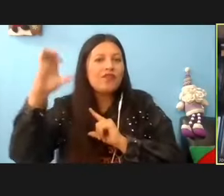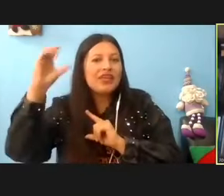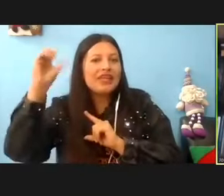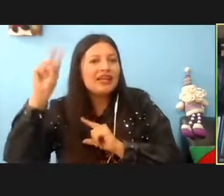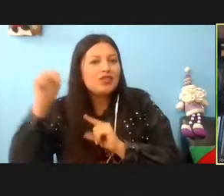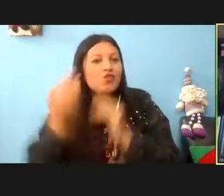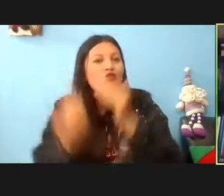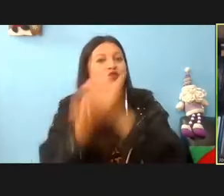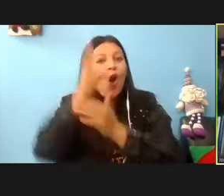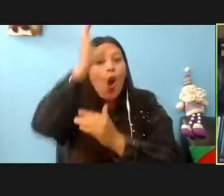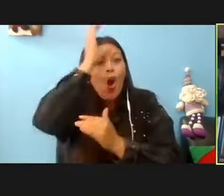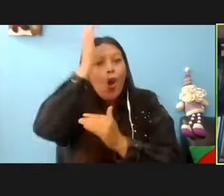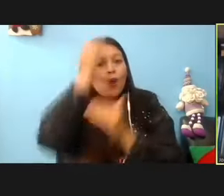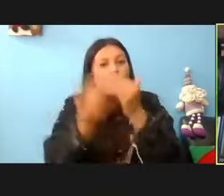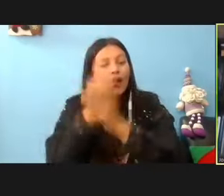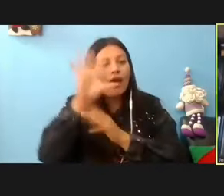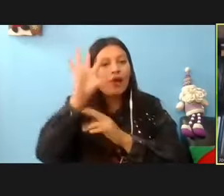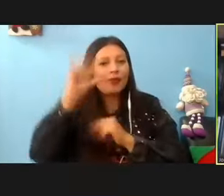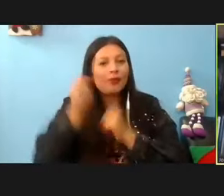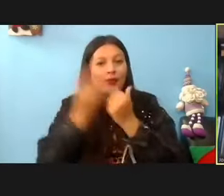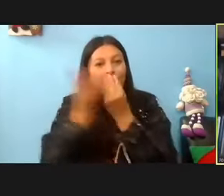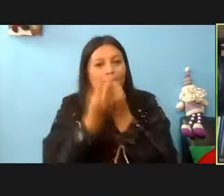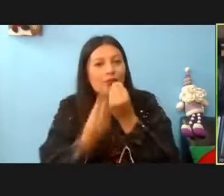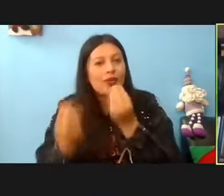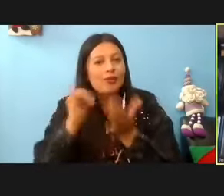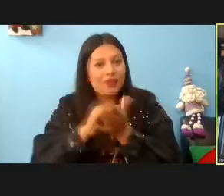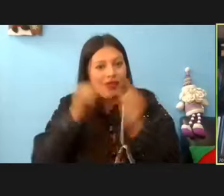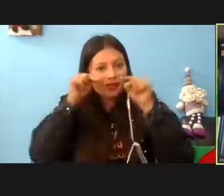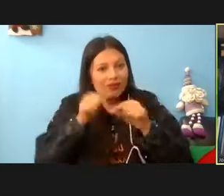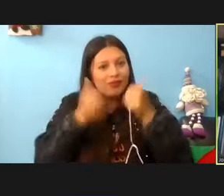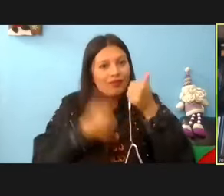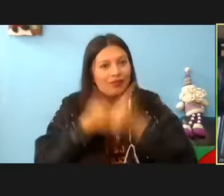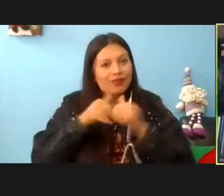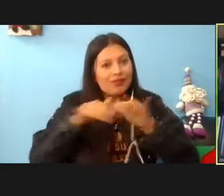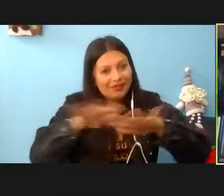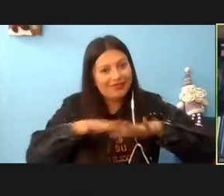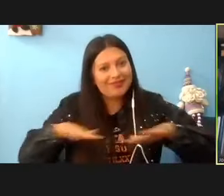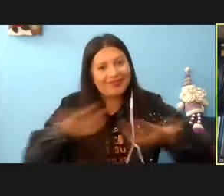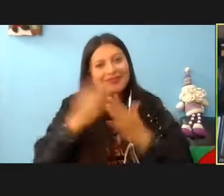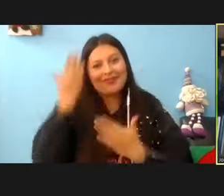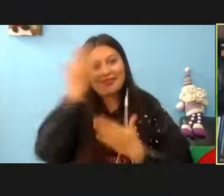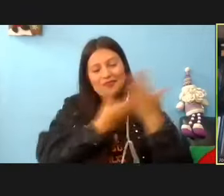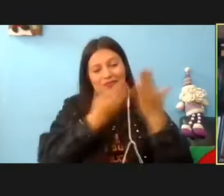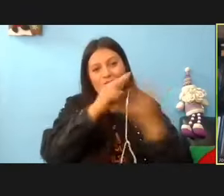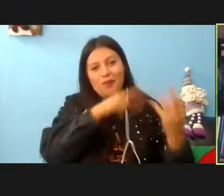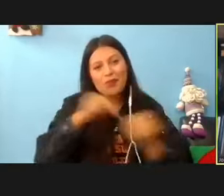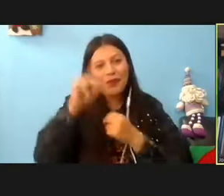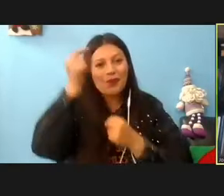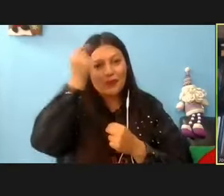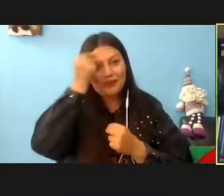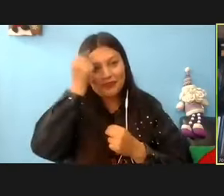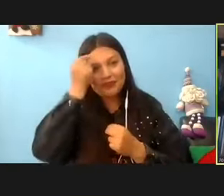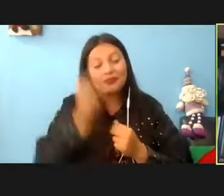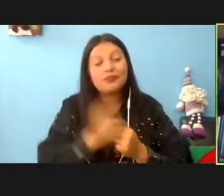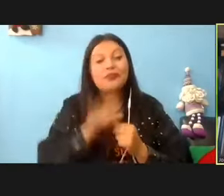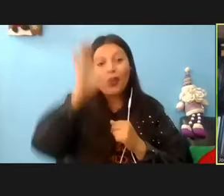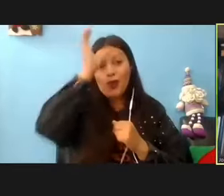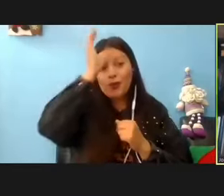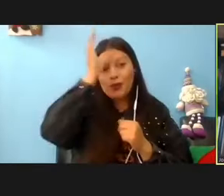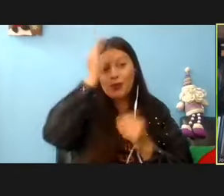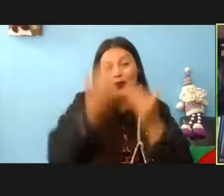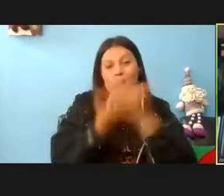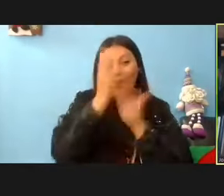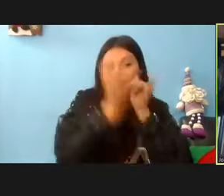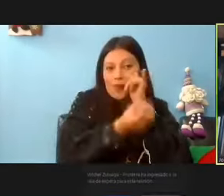algunos conceptos y algunas categorías, por lo menos en este ámbito de análisis sobre la educación y la memoria. Conceptos como pedagogía